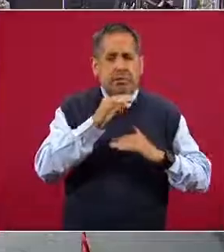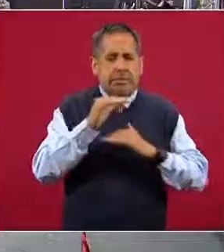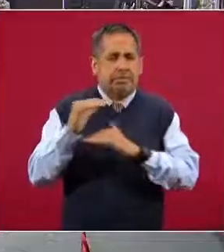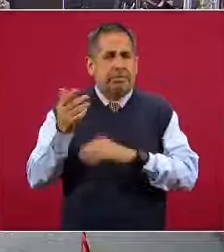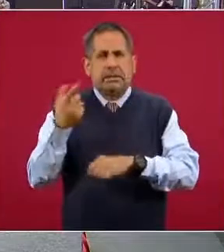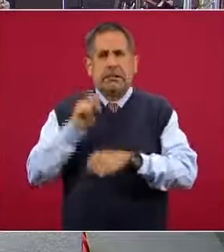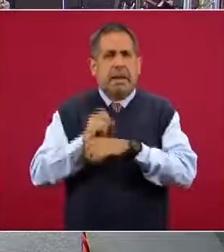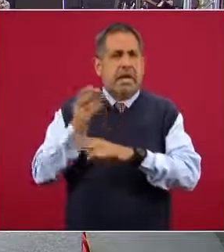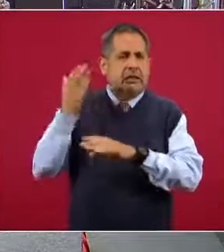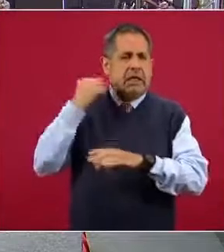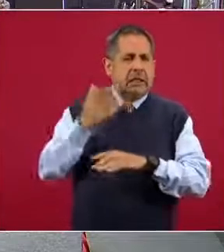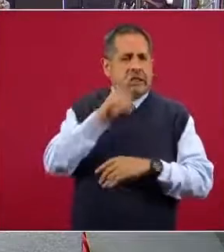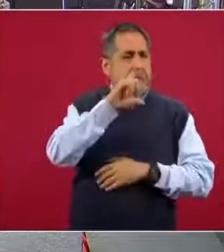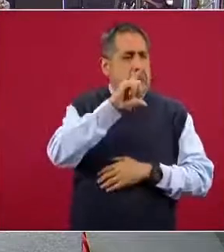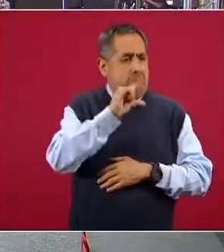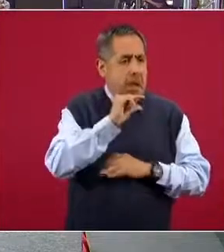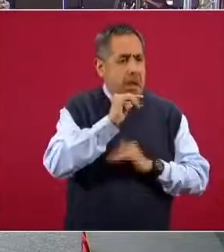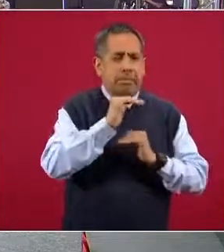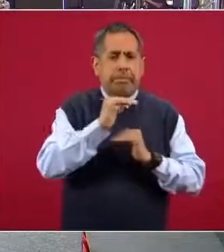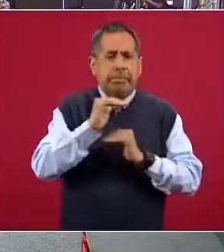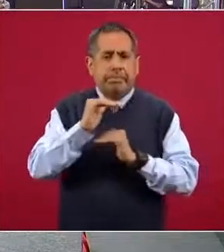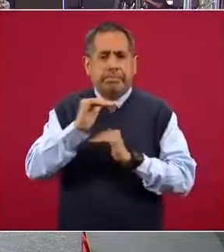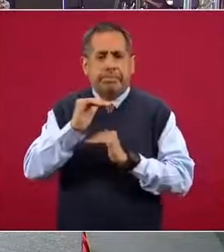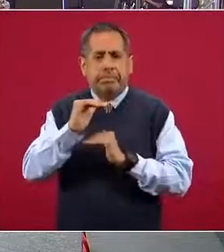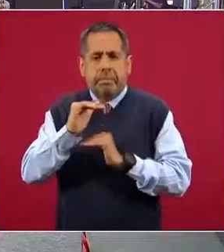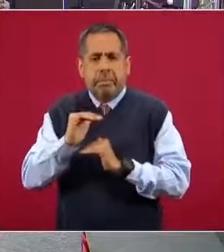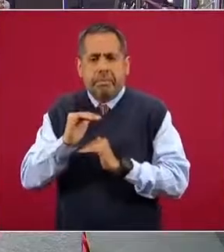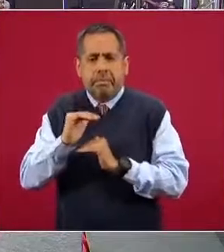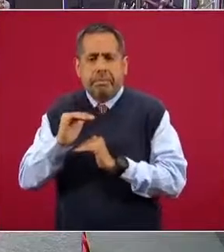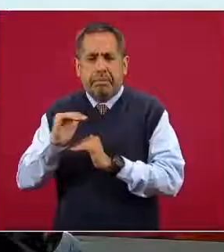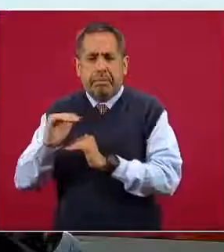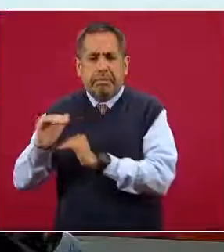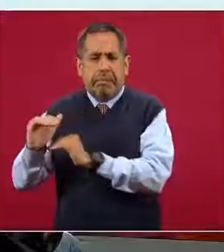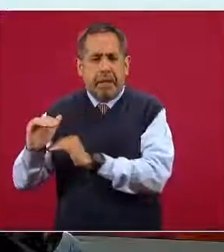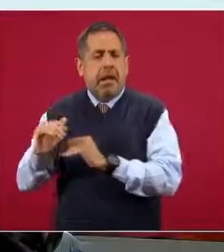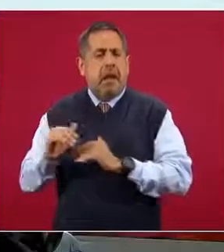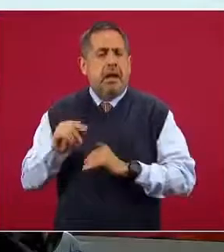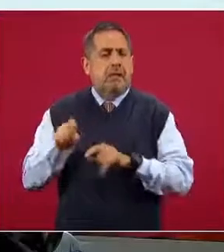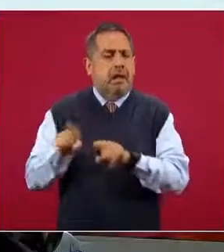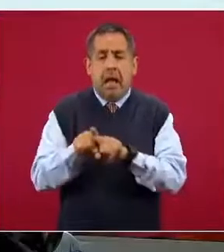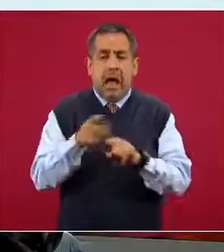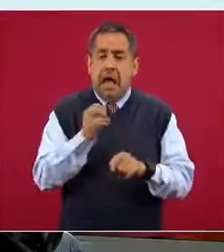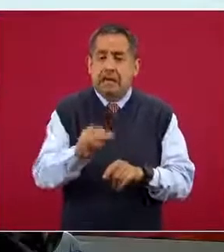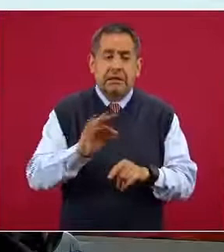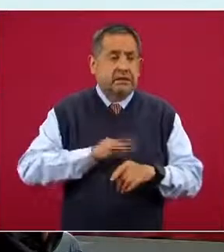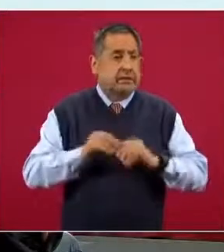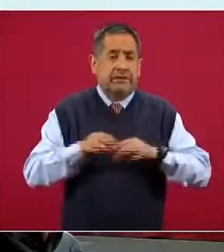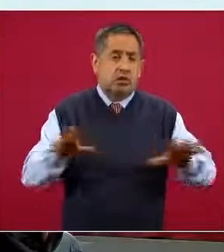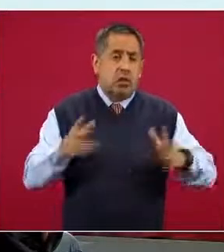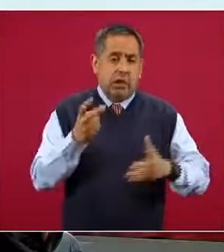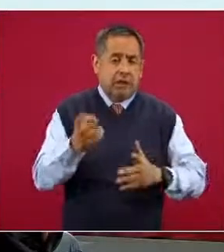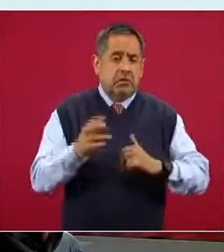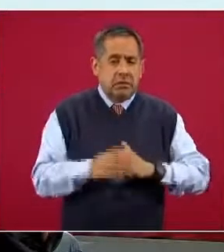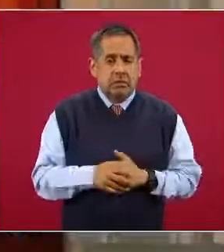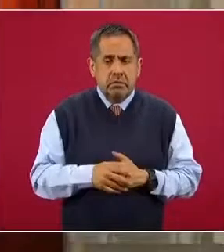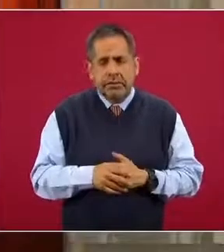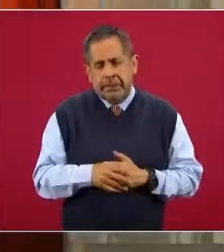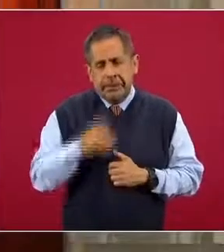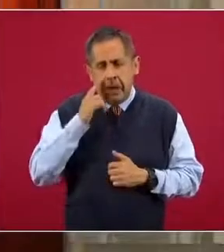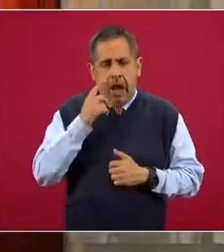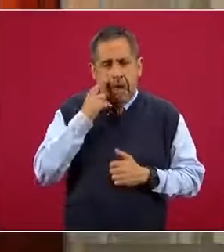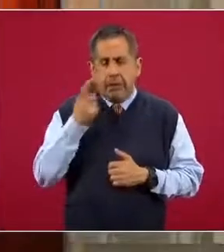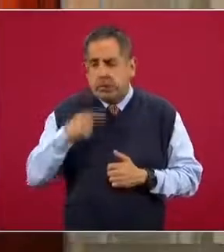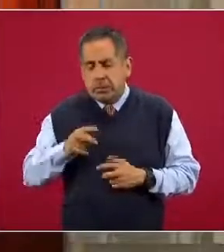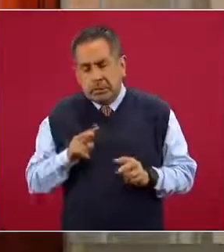semanas previas y es parte del comportamiento de cómo evoluciona la epidemia. Y vamos a estar lógicamente muy